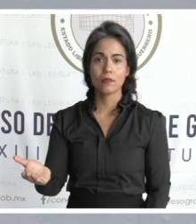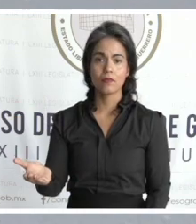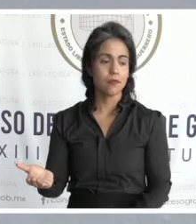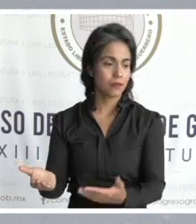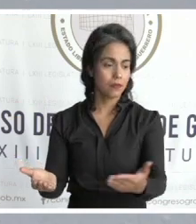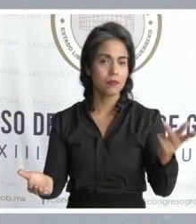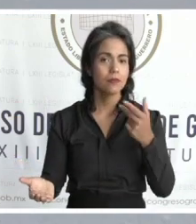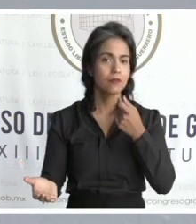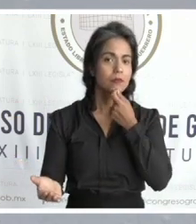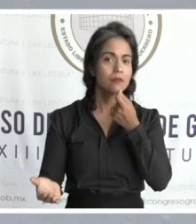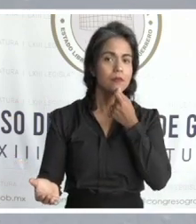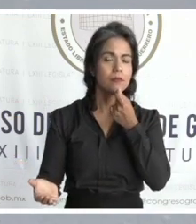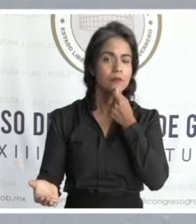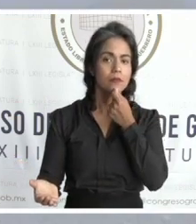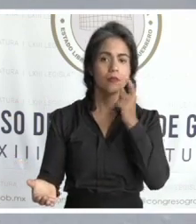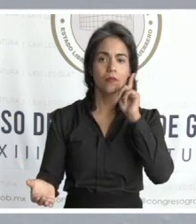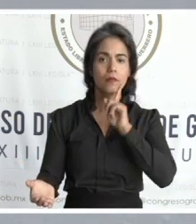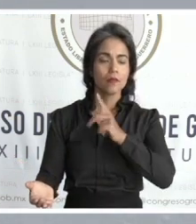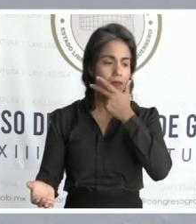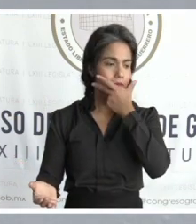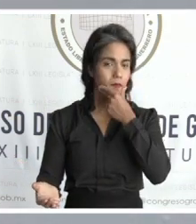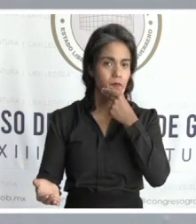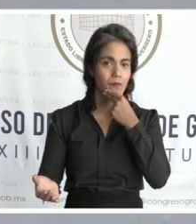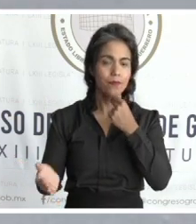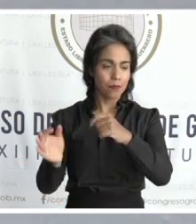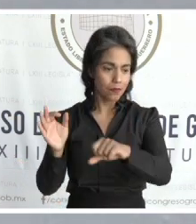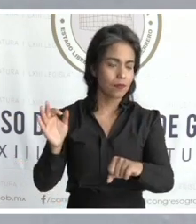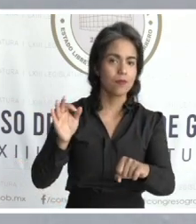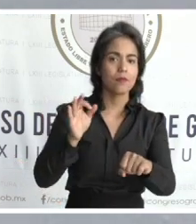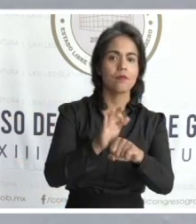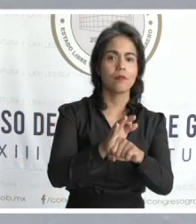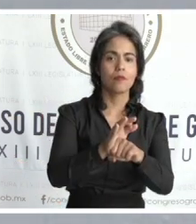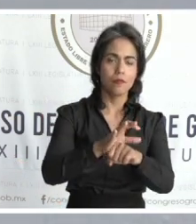víctimas. Seguiremos luchando por una vida libre